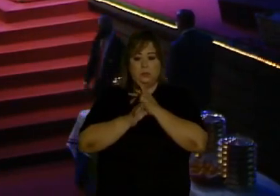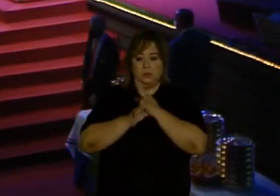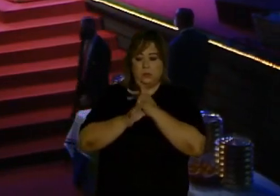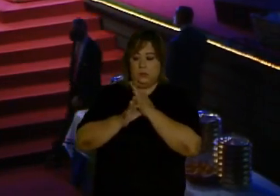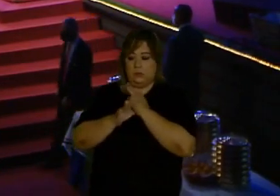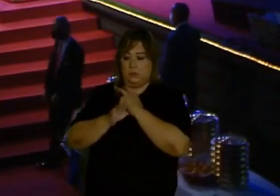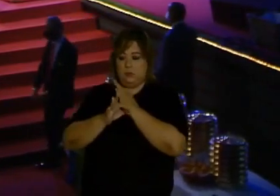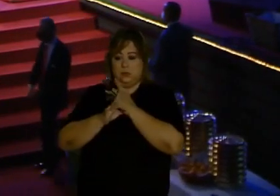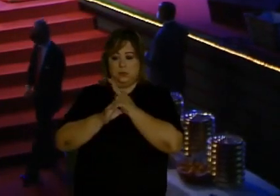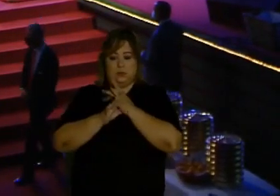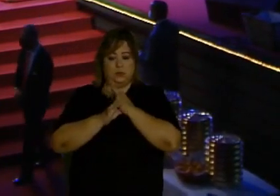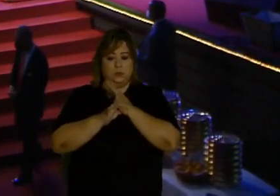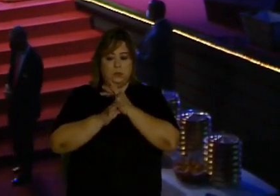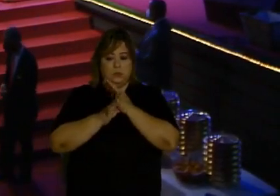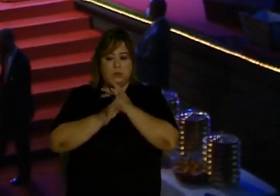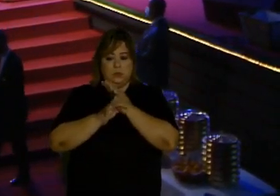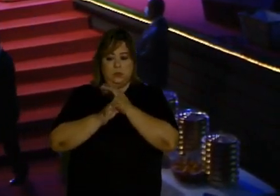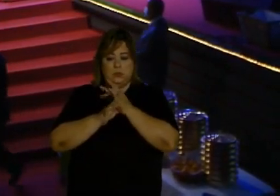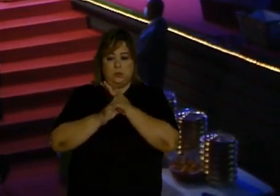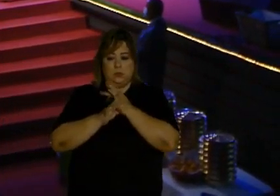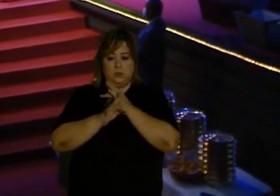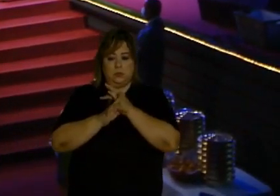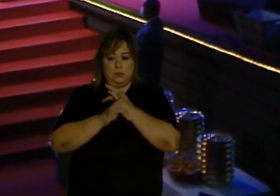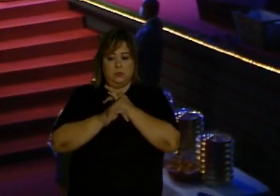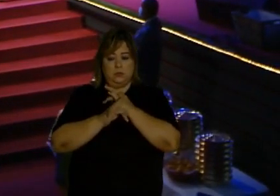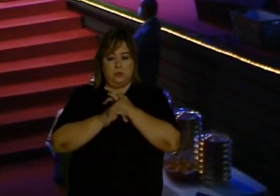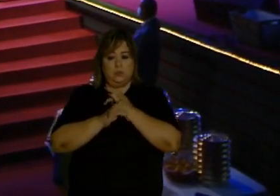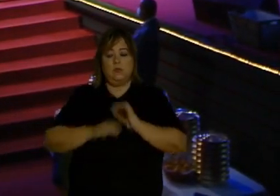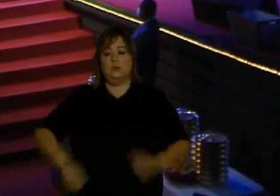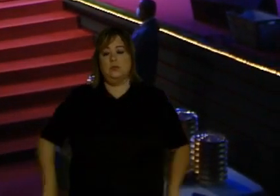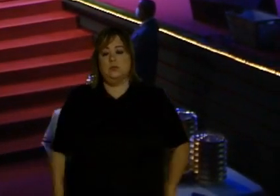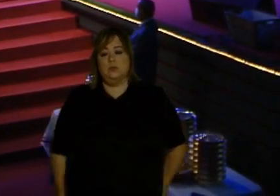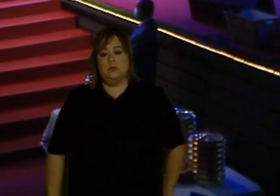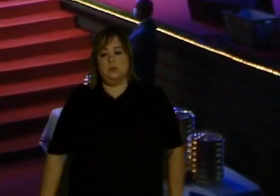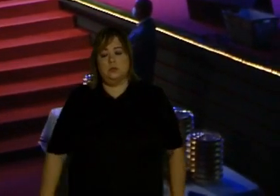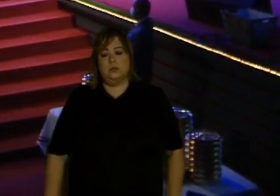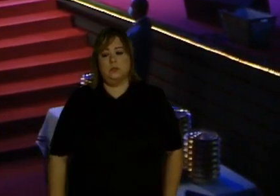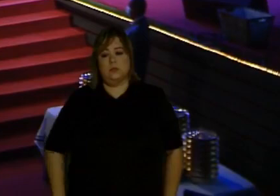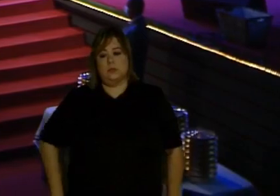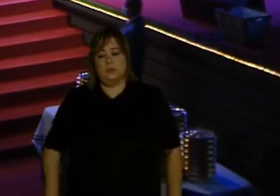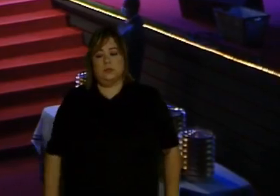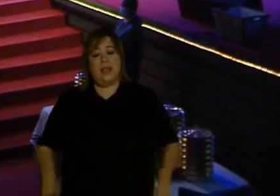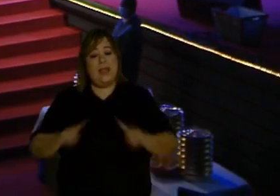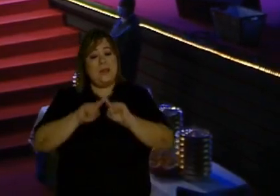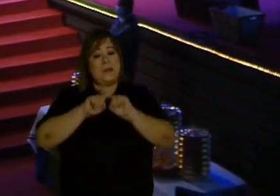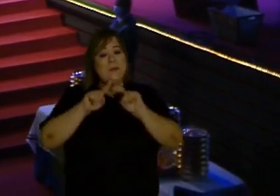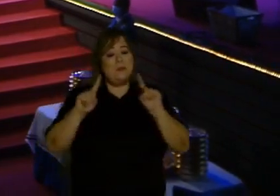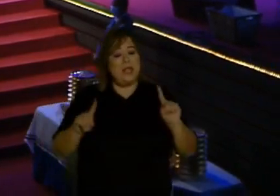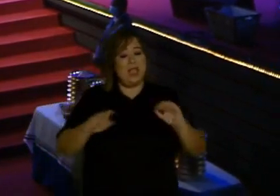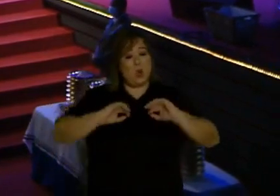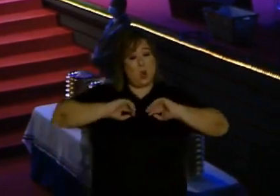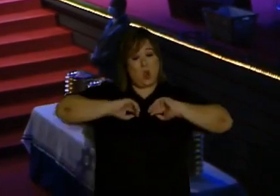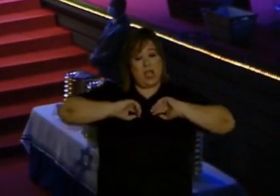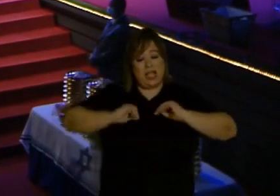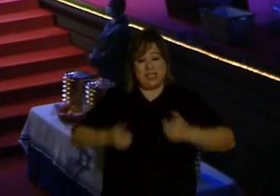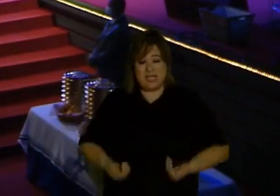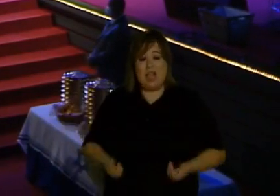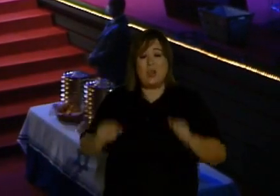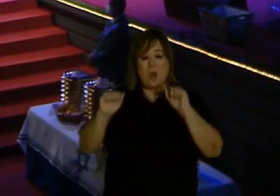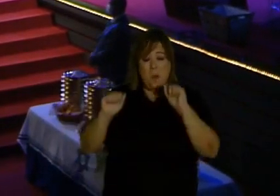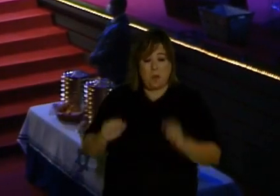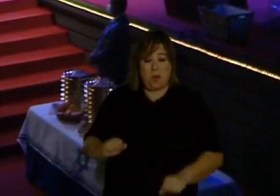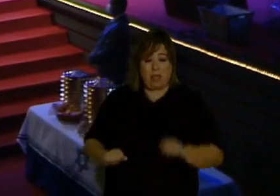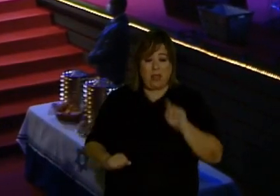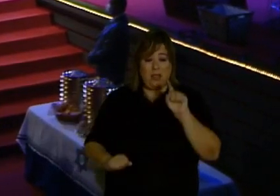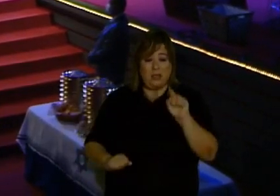No pude terminar el mensaje, pero básicamente eso fue. El cansancio te puede nublar. El